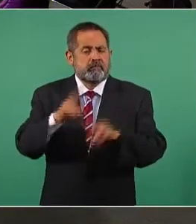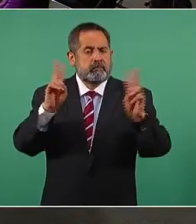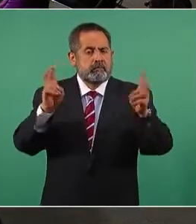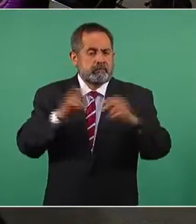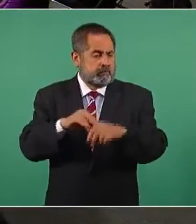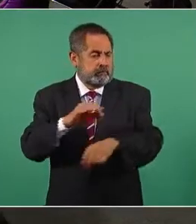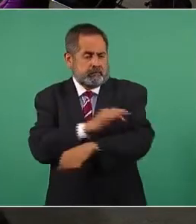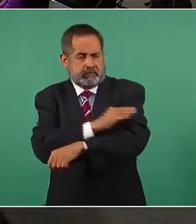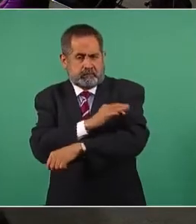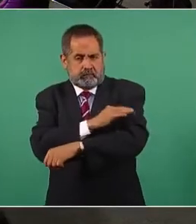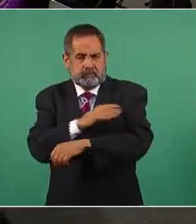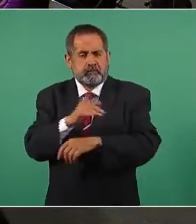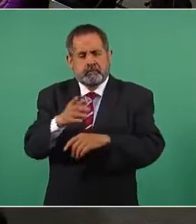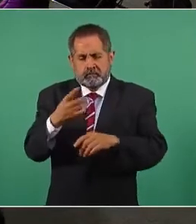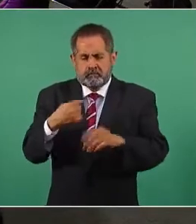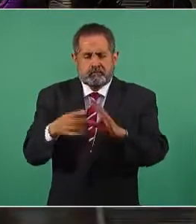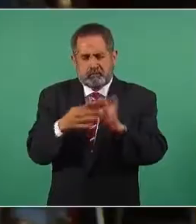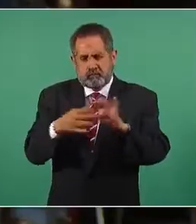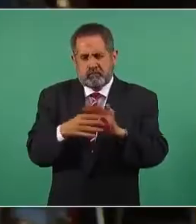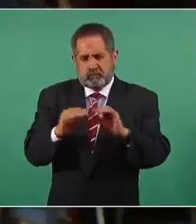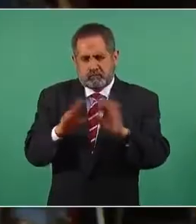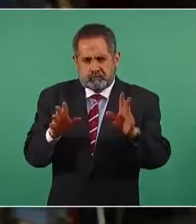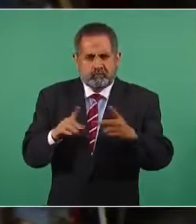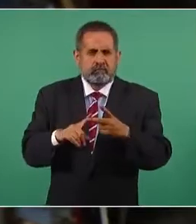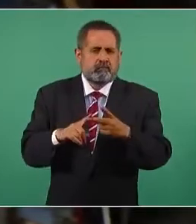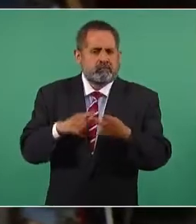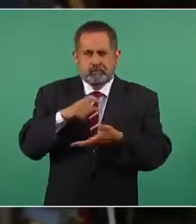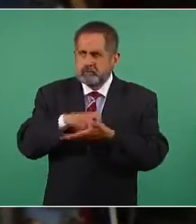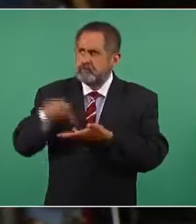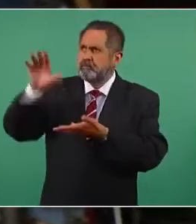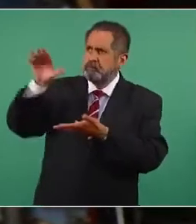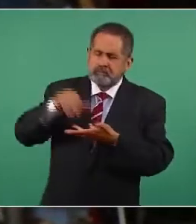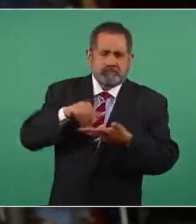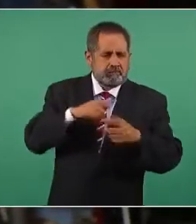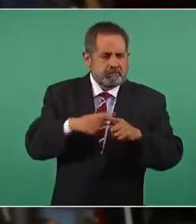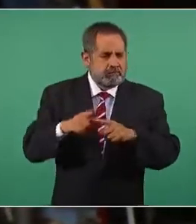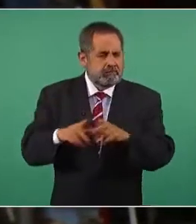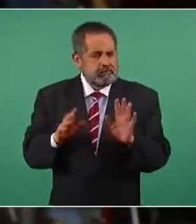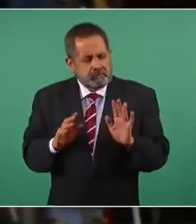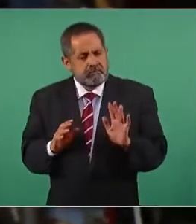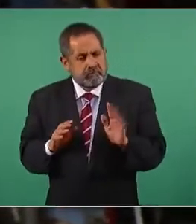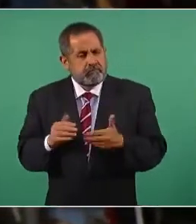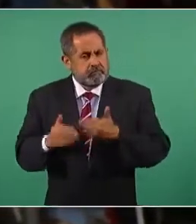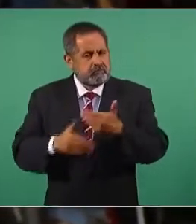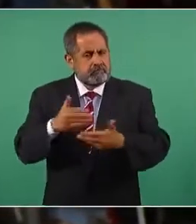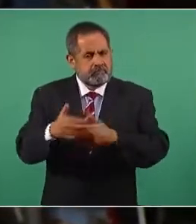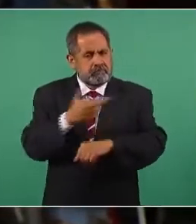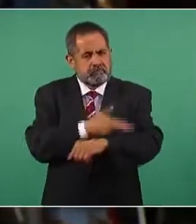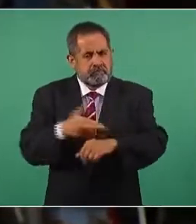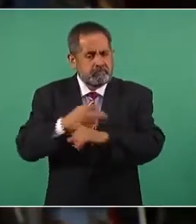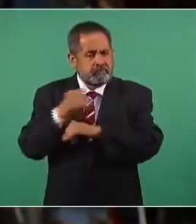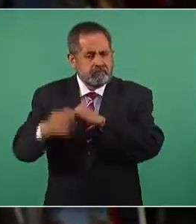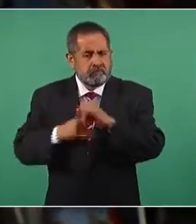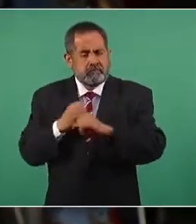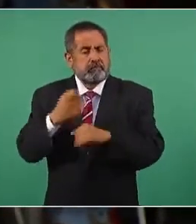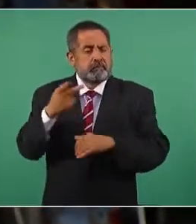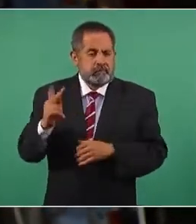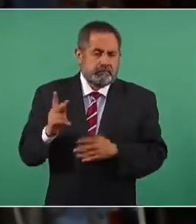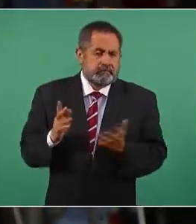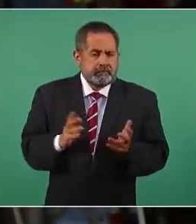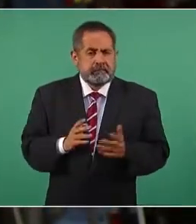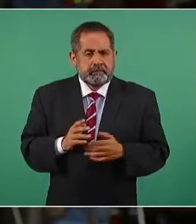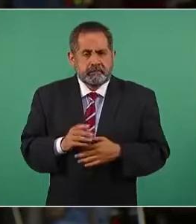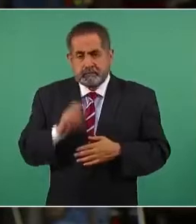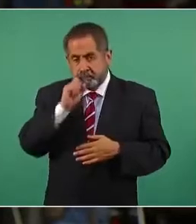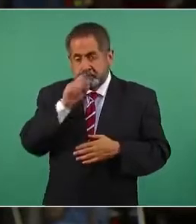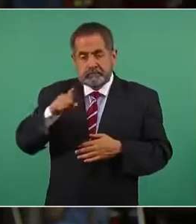las vacunas. Ya usted aquí ha ampliado sobre la adquisición, sobre todo esto que se ha logrado a nivel internacional. Sin embargo, como